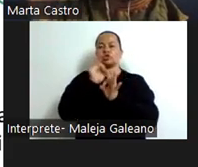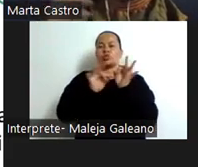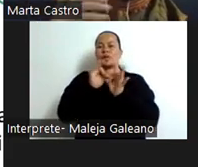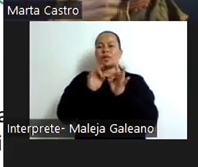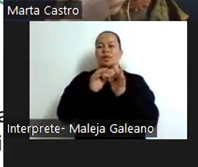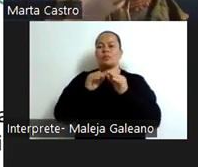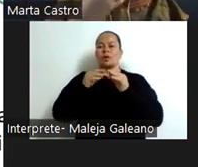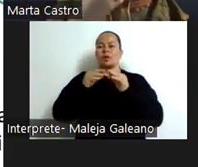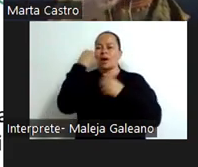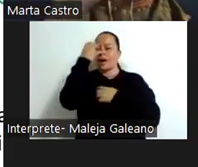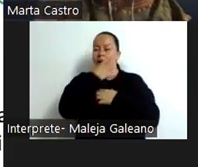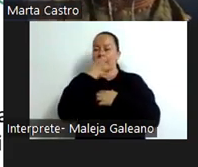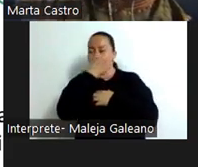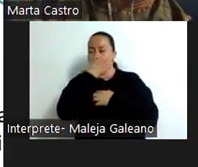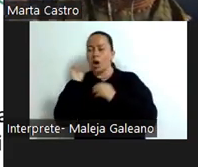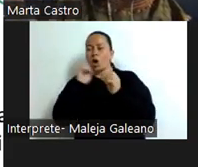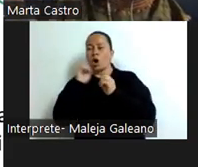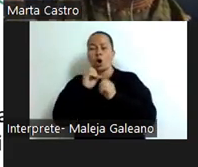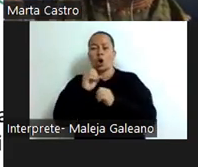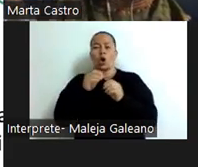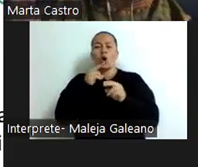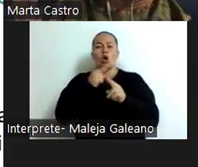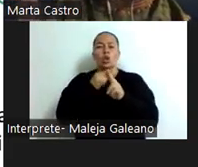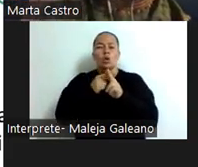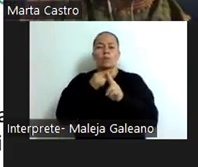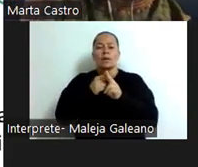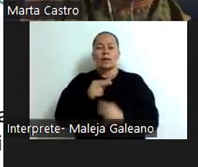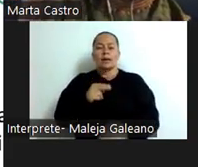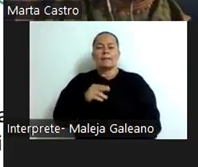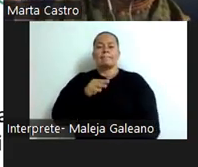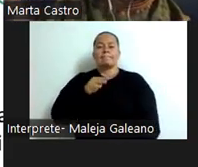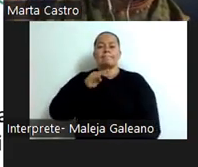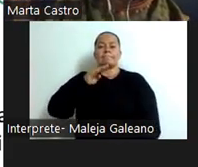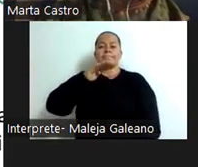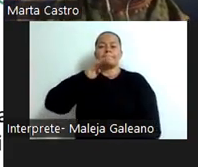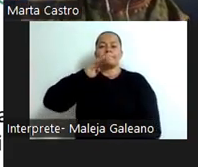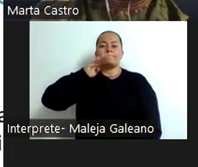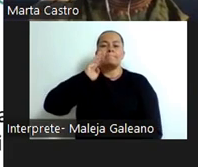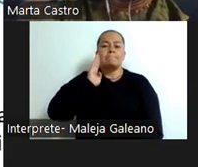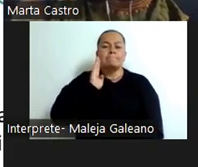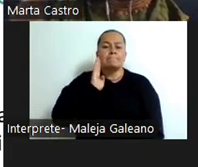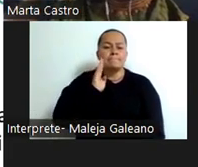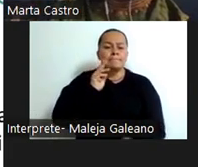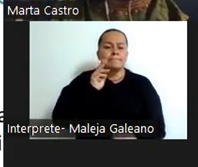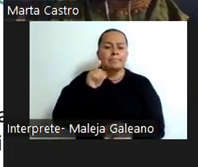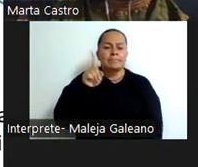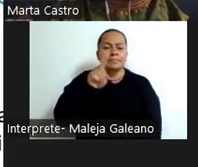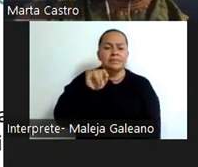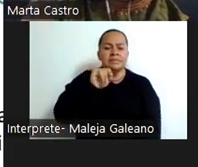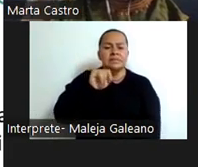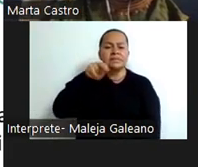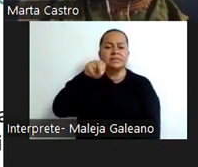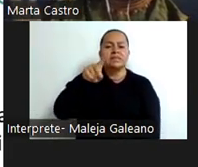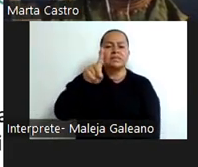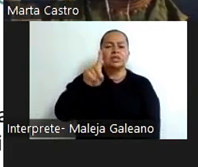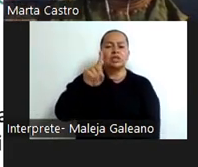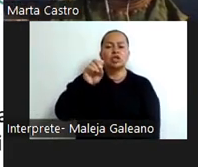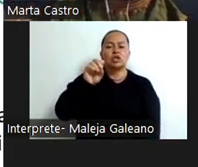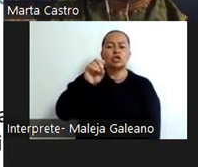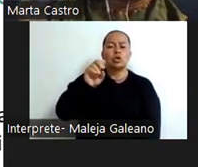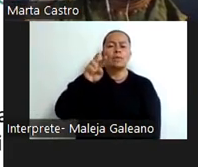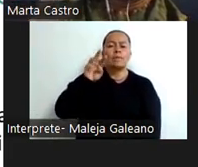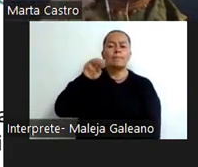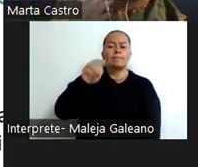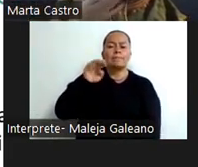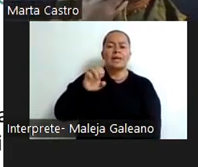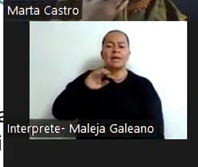burnout y esto Me parece muy relevante porque también habla de agotamiento emocional de despersonalización